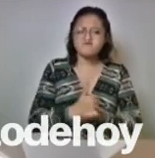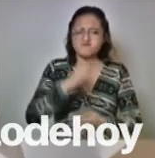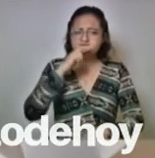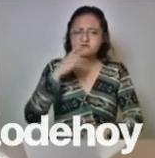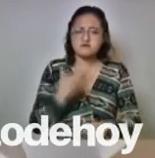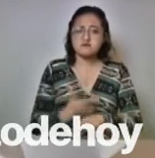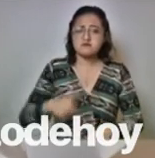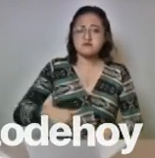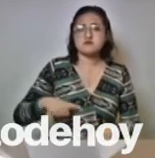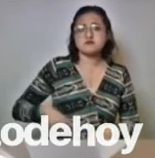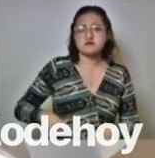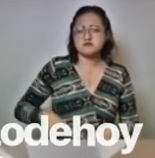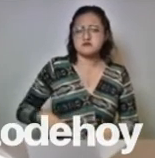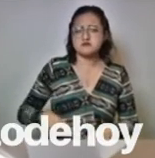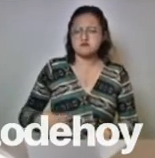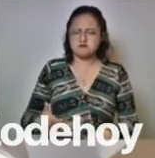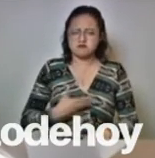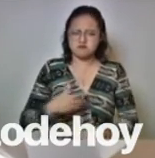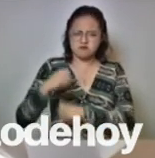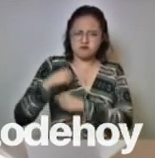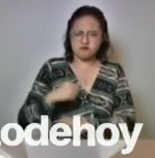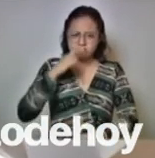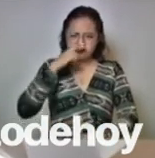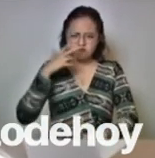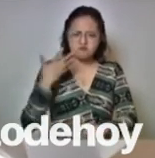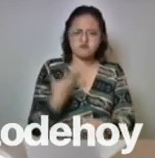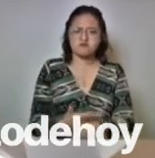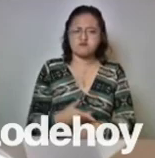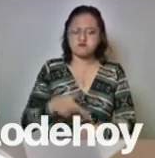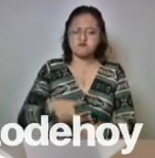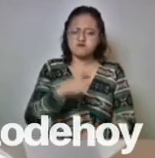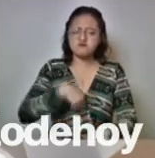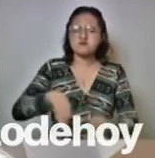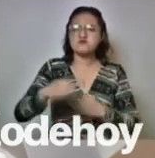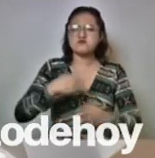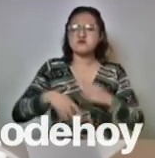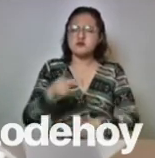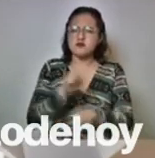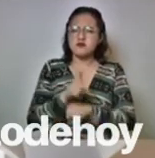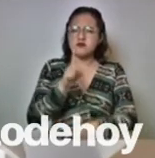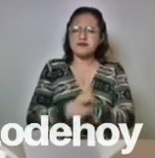gobierno tiene timón y estar resolviendo las cosas todos los días.